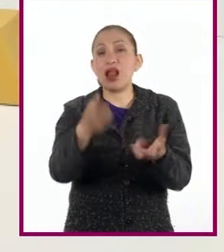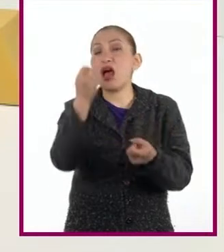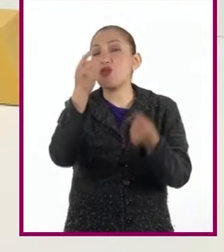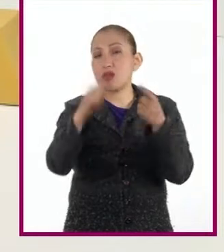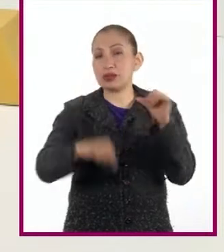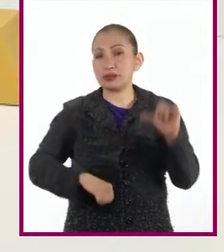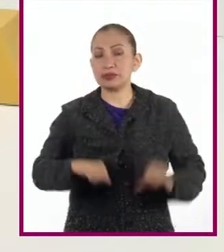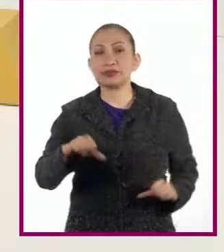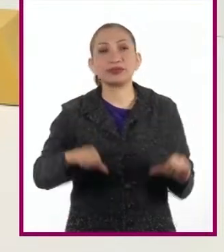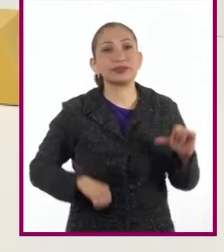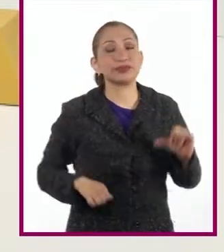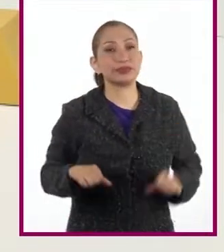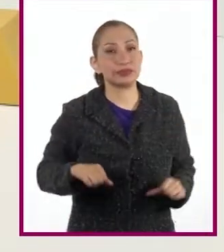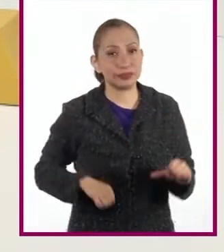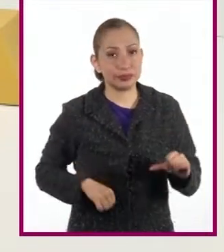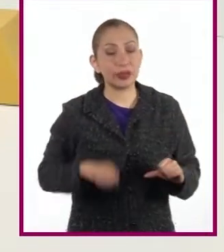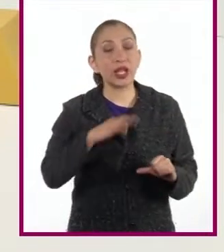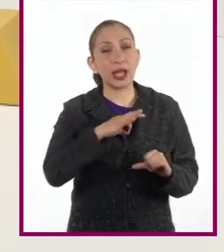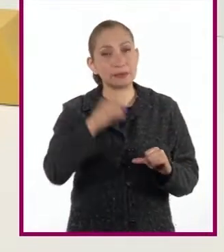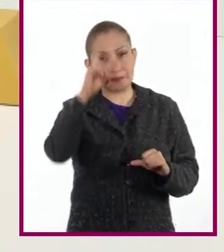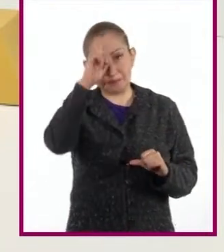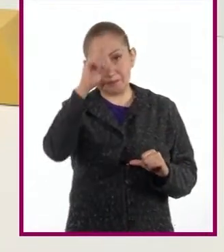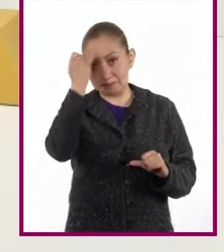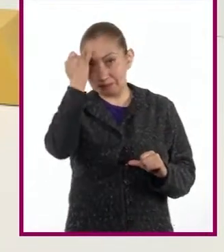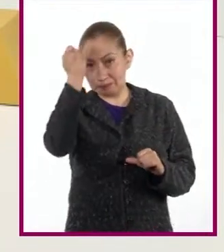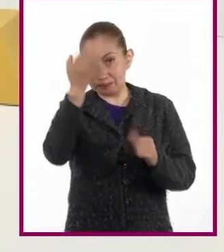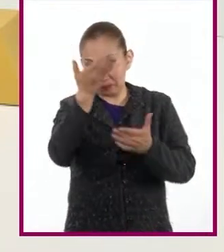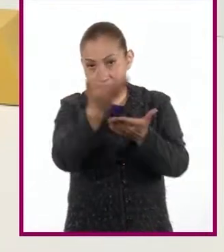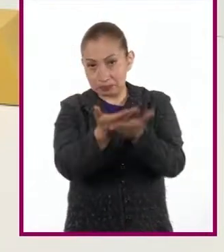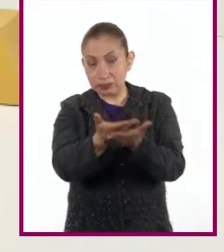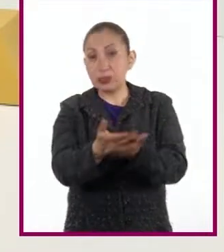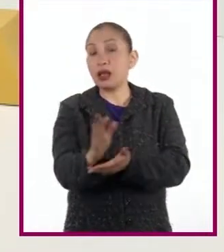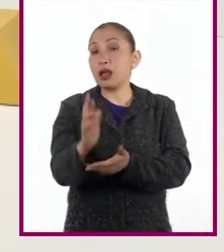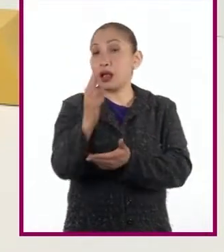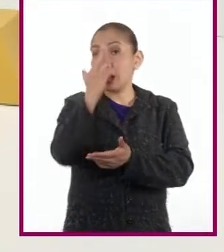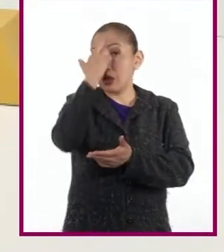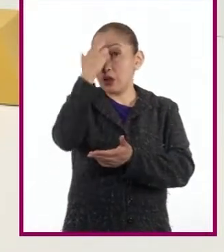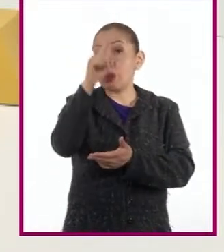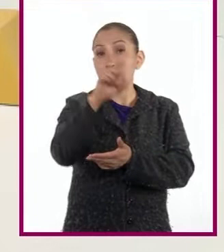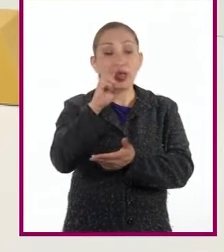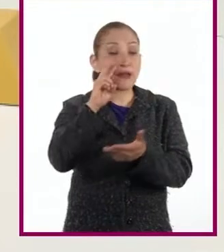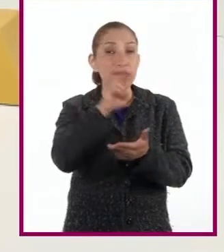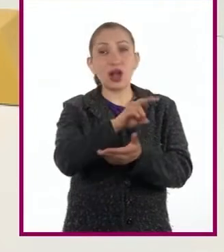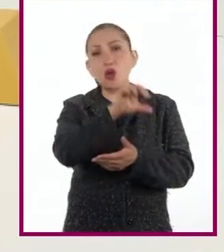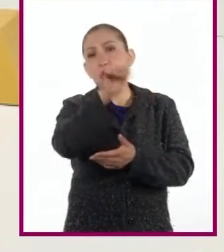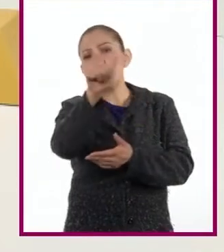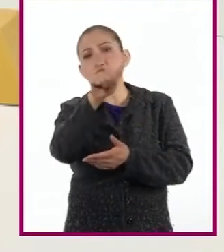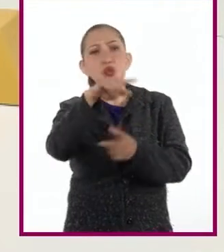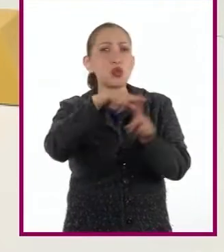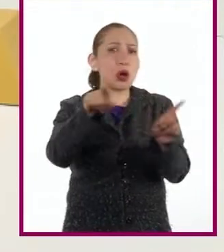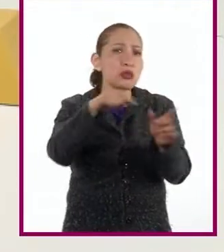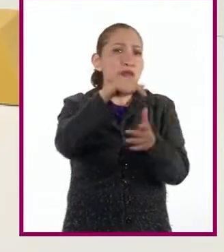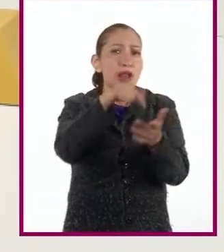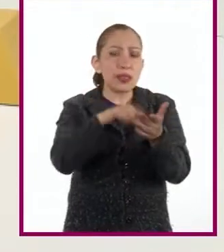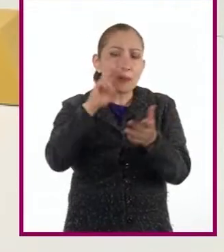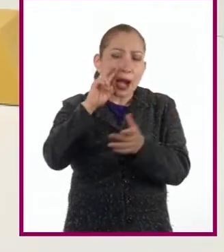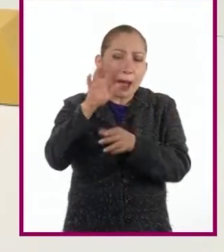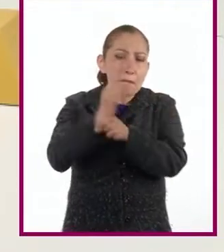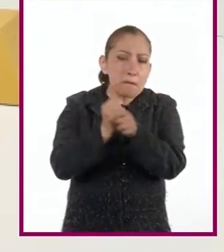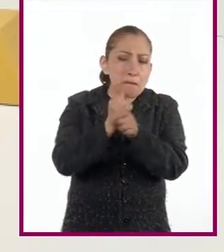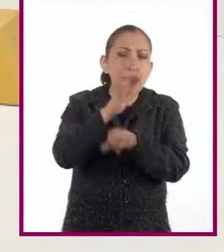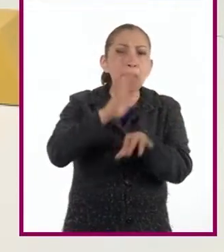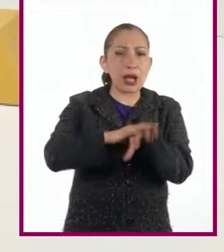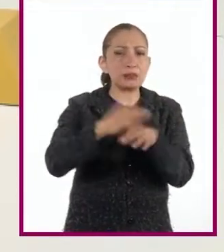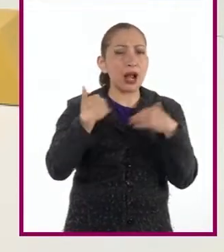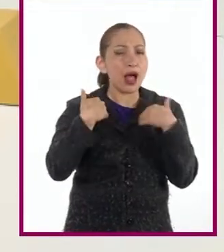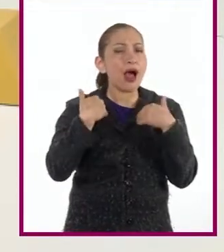algunas actividades que les propondré. Recuerden que pueden consultar otras fuentes para complementar lo que